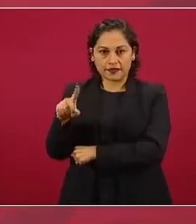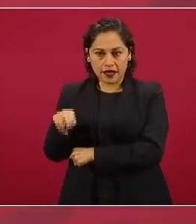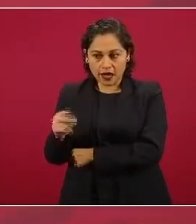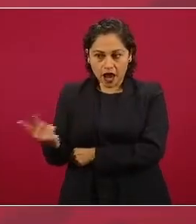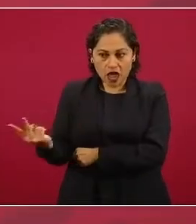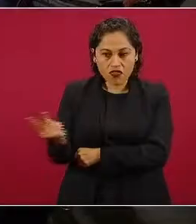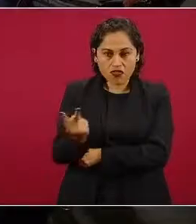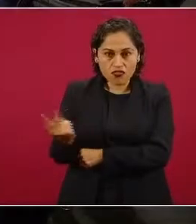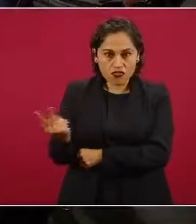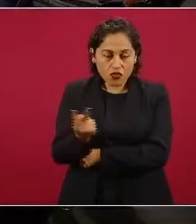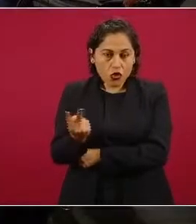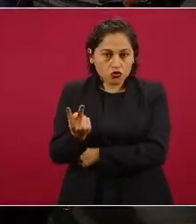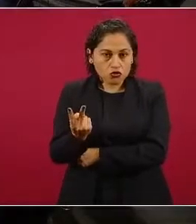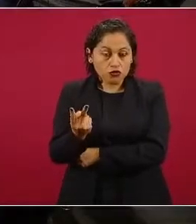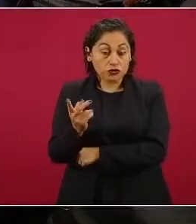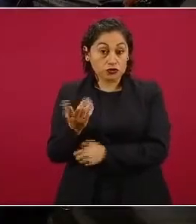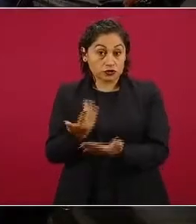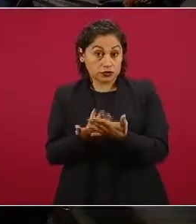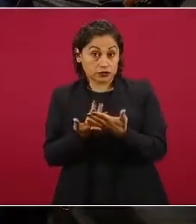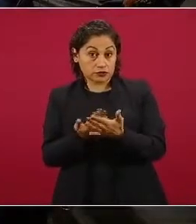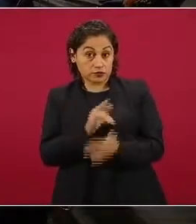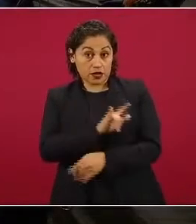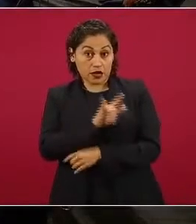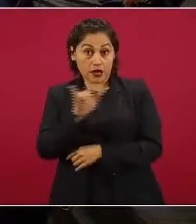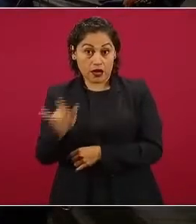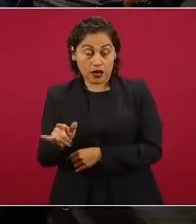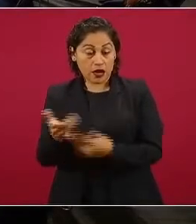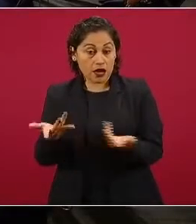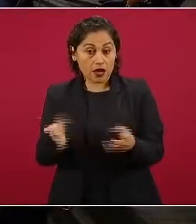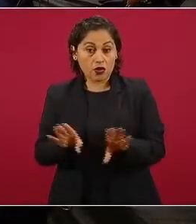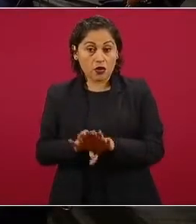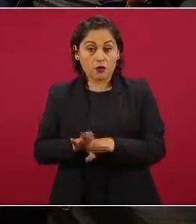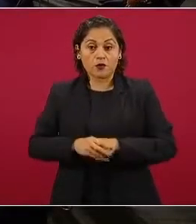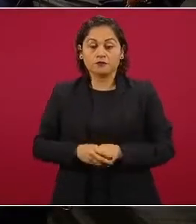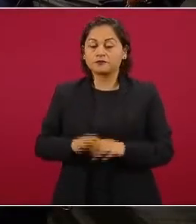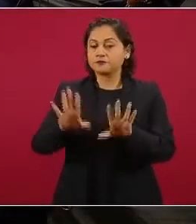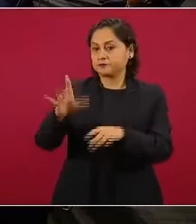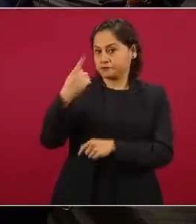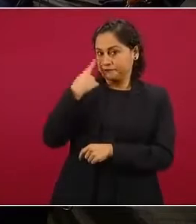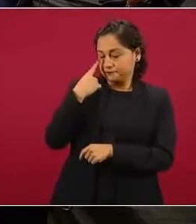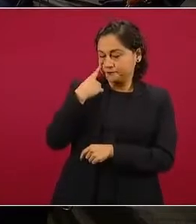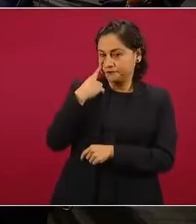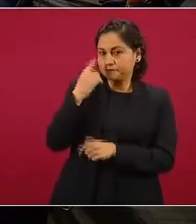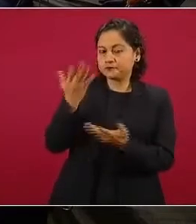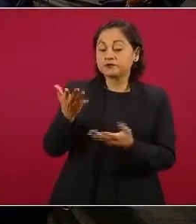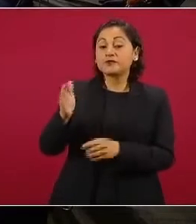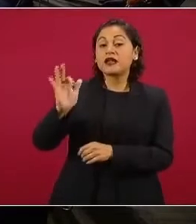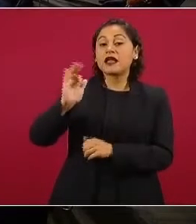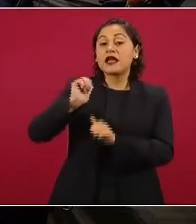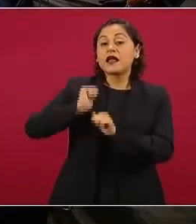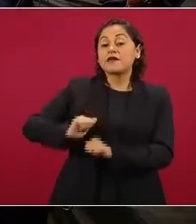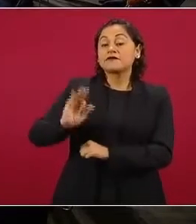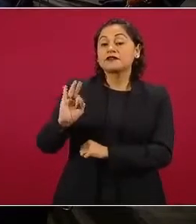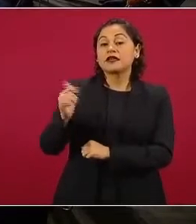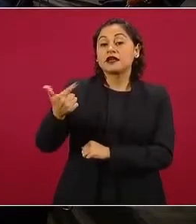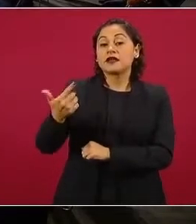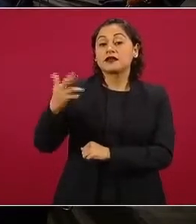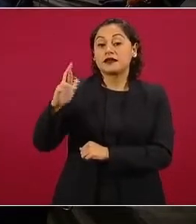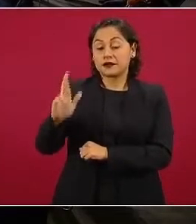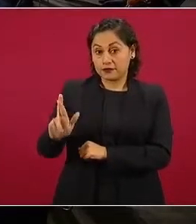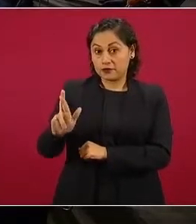¿No le han informado a la Fiscalía Militar de esta investigación? Mire usted, la Fiscalía General de la República tiene a su